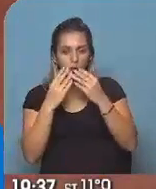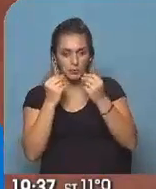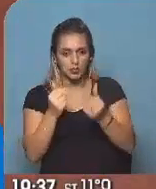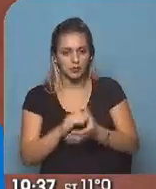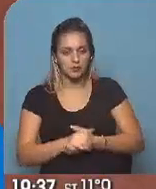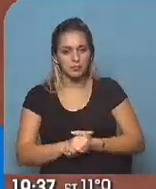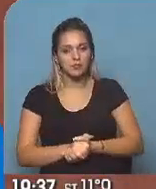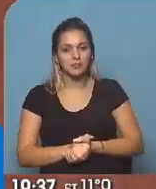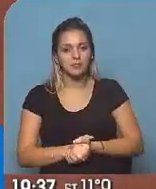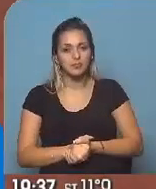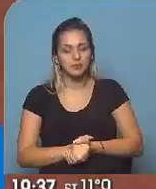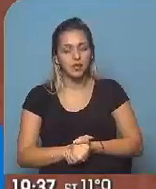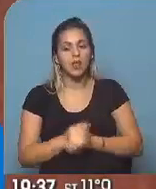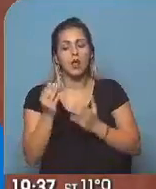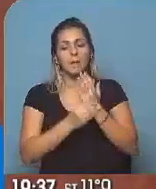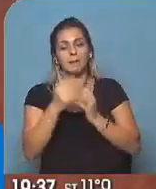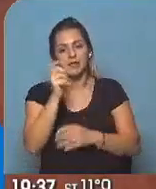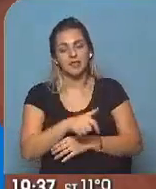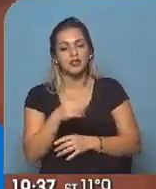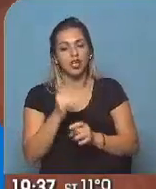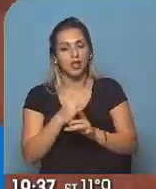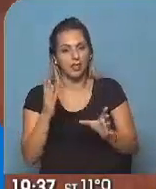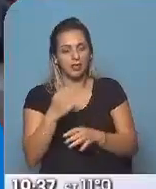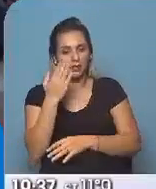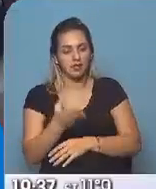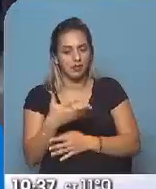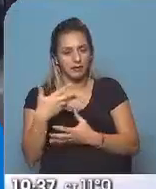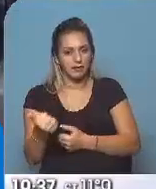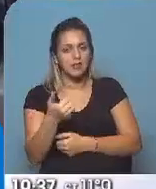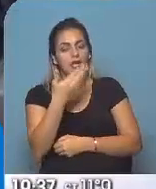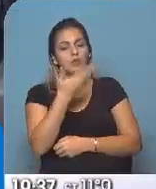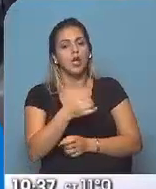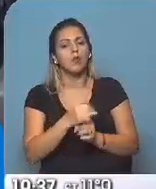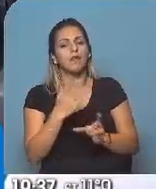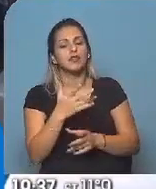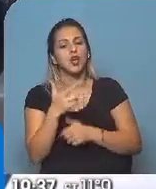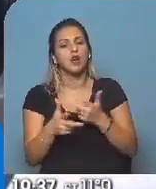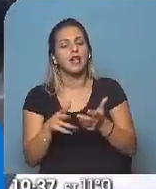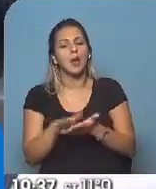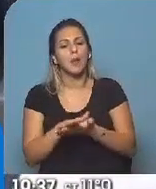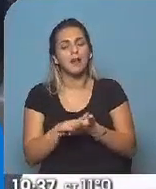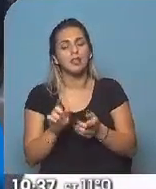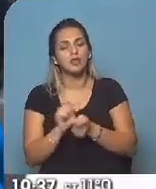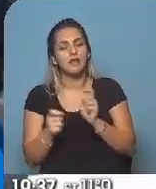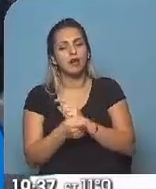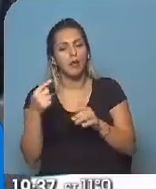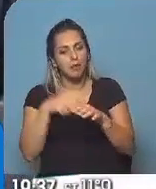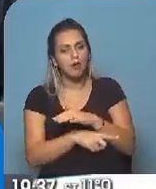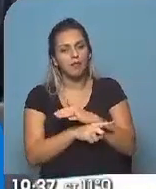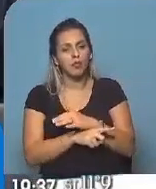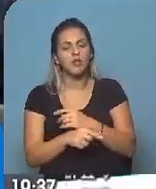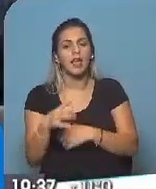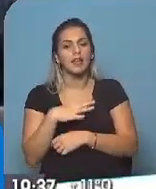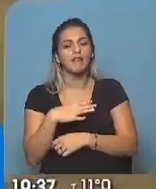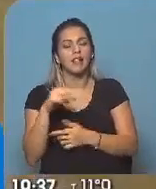Hasta pronto. El ministro de Defensa, Oscar Aguad. Profesor Vigliero, ¿qué sería lo básico de esa reforma profunda que le está haciendo falta al